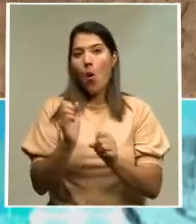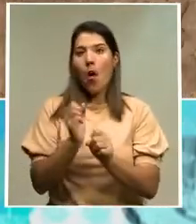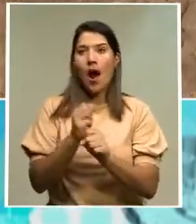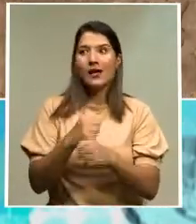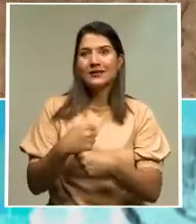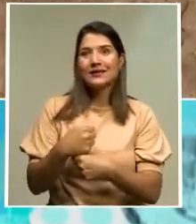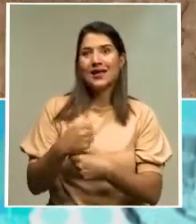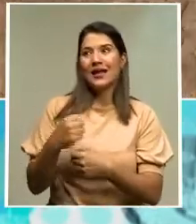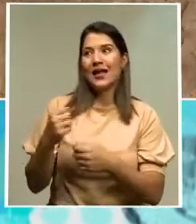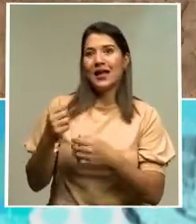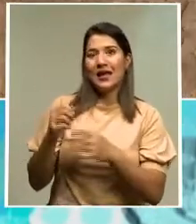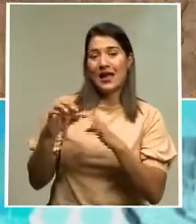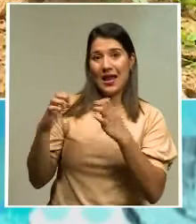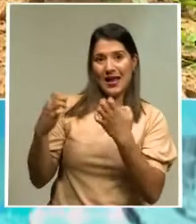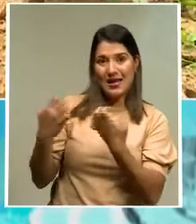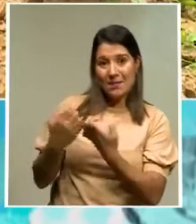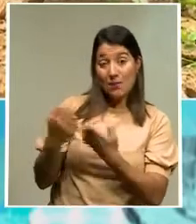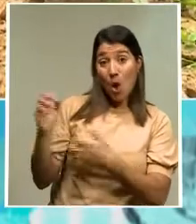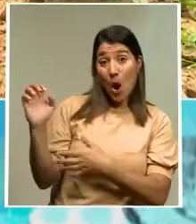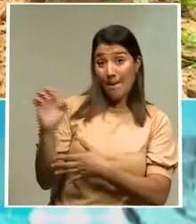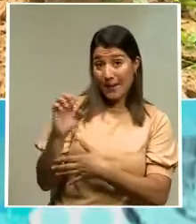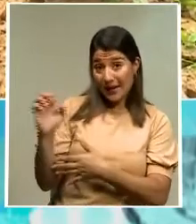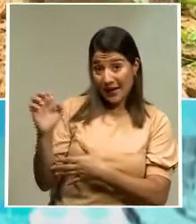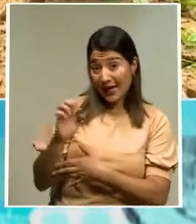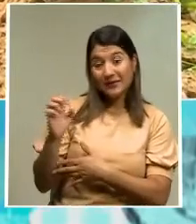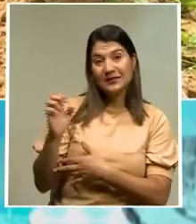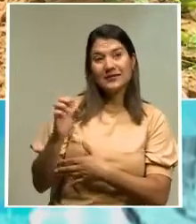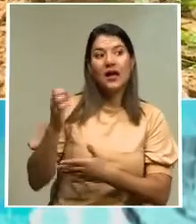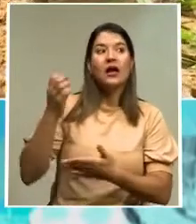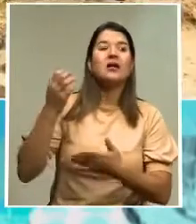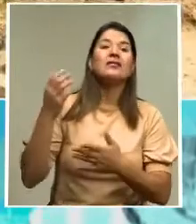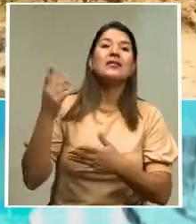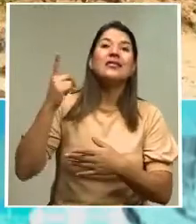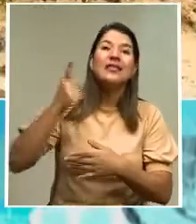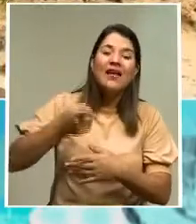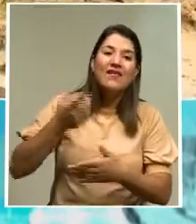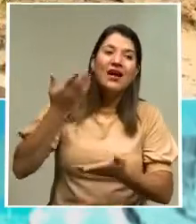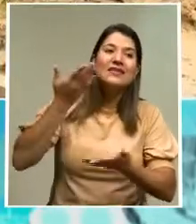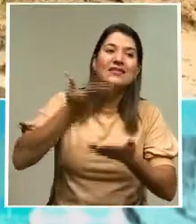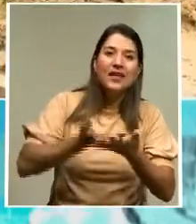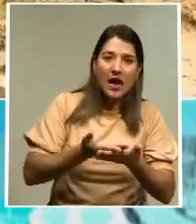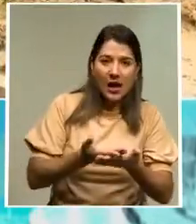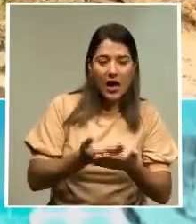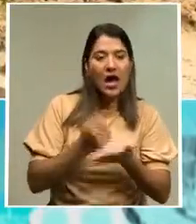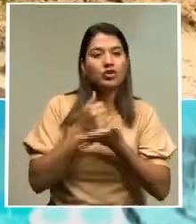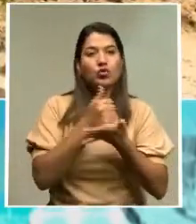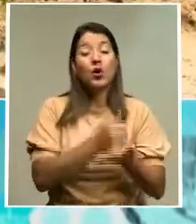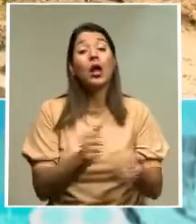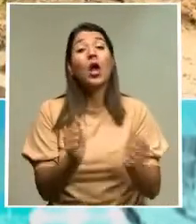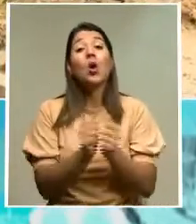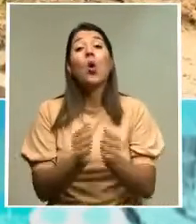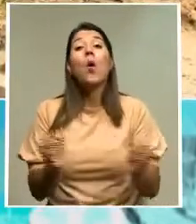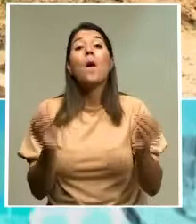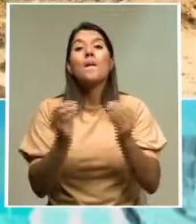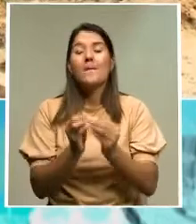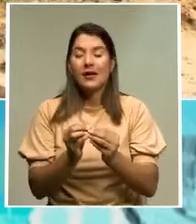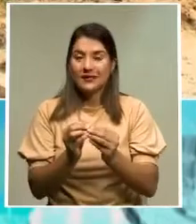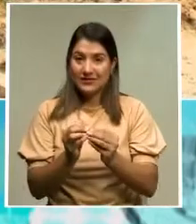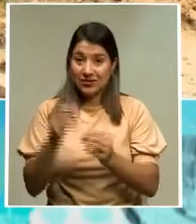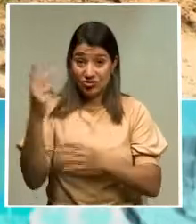de emergencia y de respuesta tengan que entrar a buscarnos y a extraernos con un alto riesgo, porque ya a la hora de pasar los